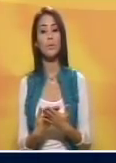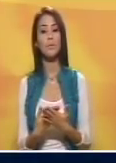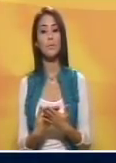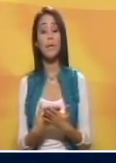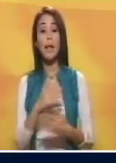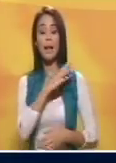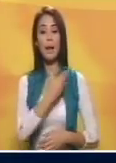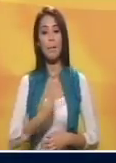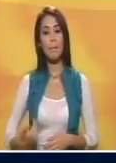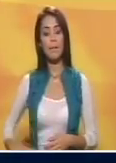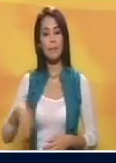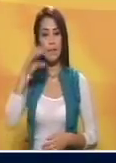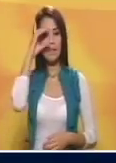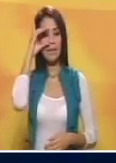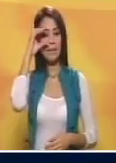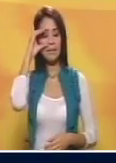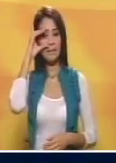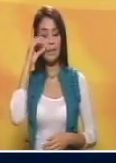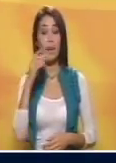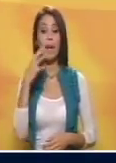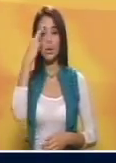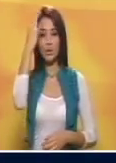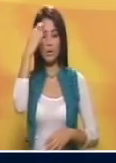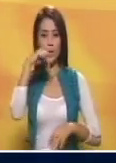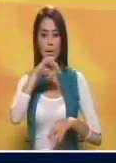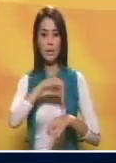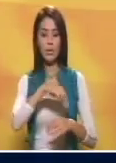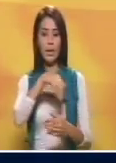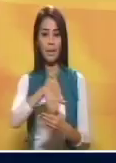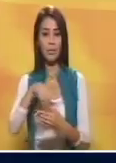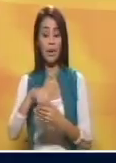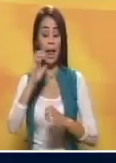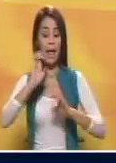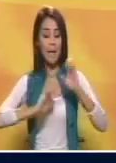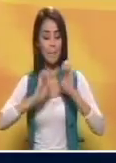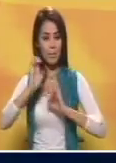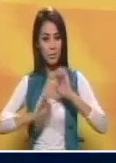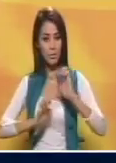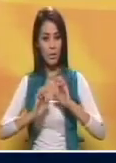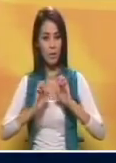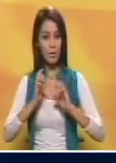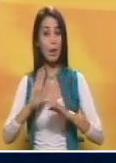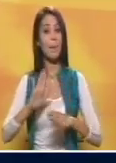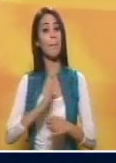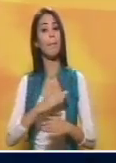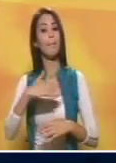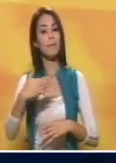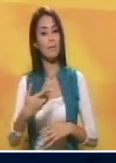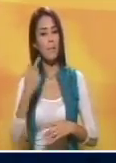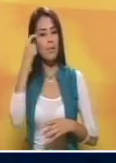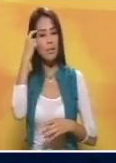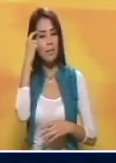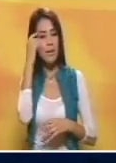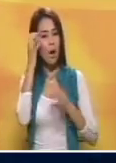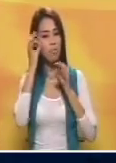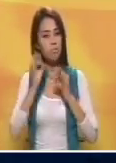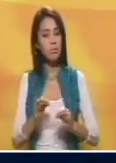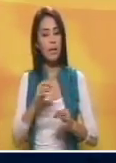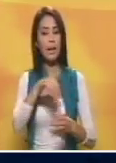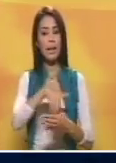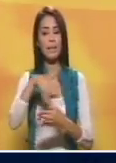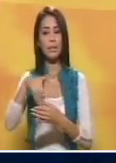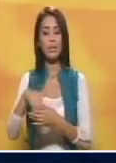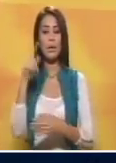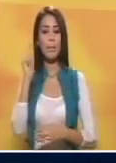la presidenta Delcy Rodríguez, el Consejo Nacional Electoral va a evaluar para una siguiente fecha las